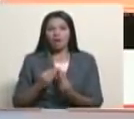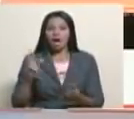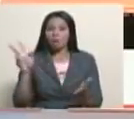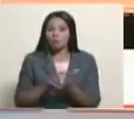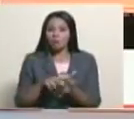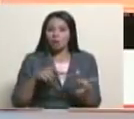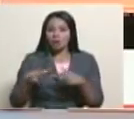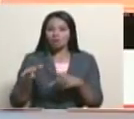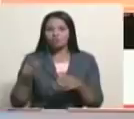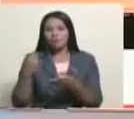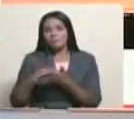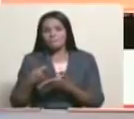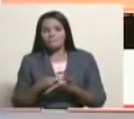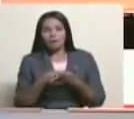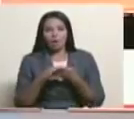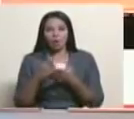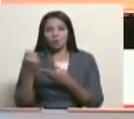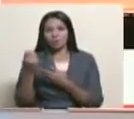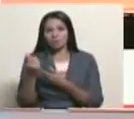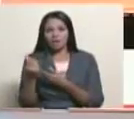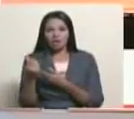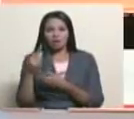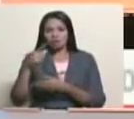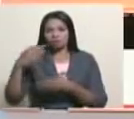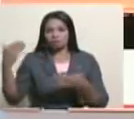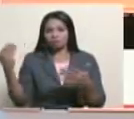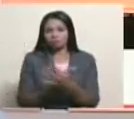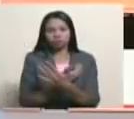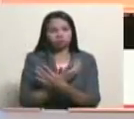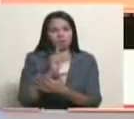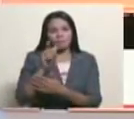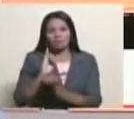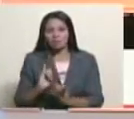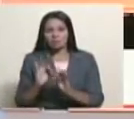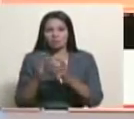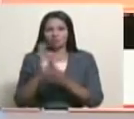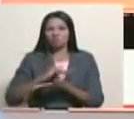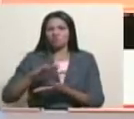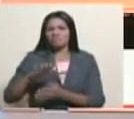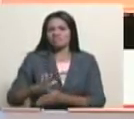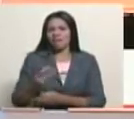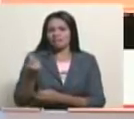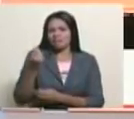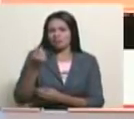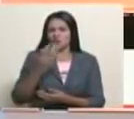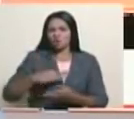un dinero que es un saqueo. ¿Y dónde está ese dinero?